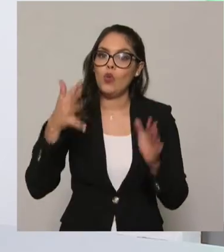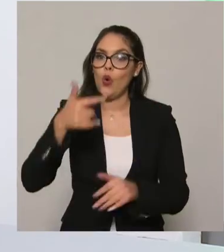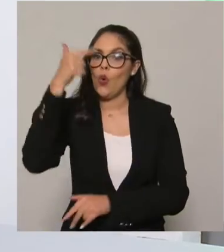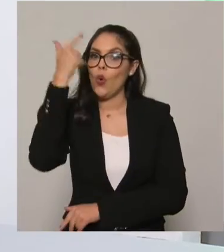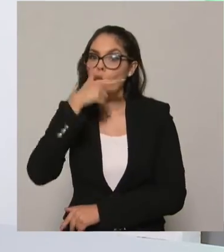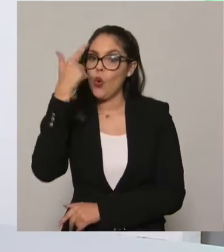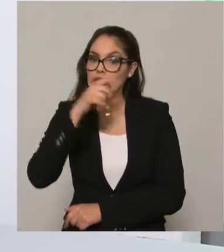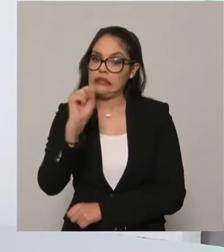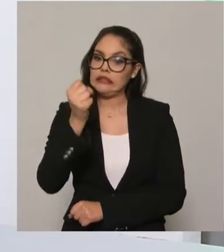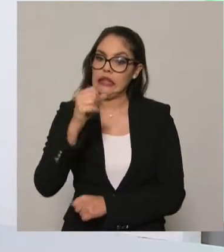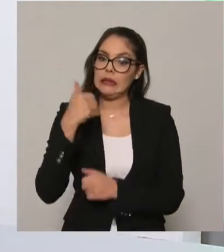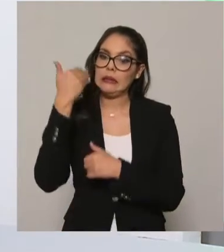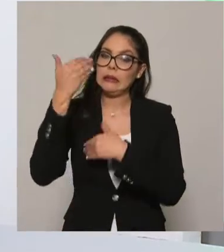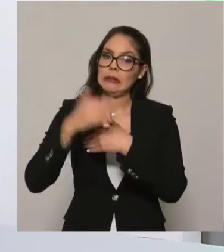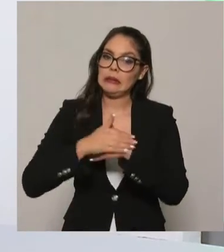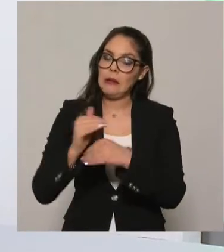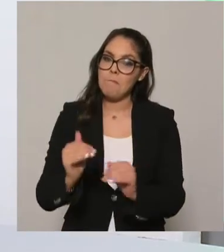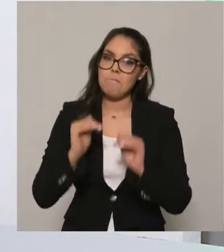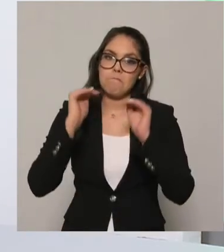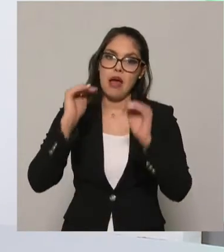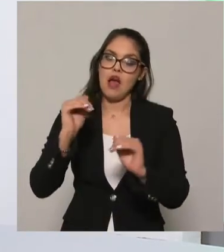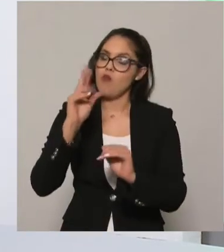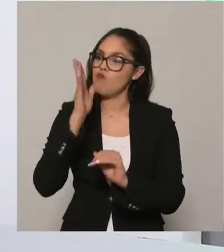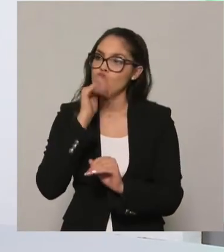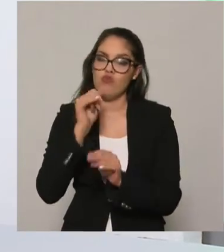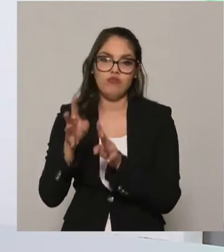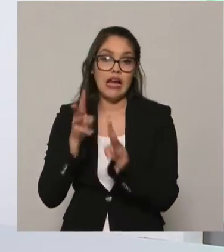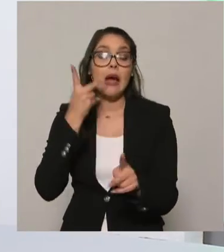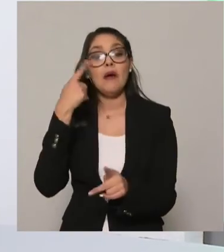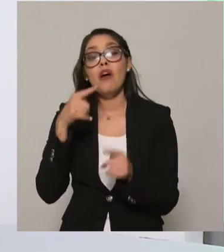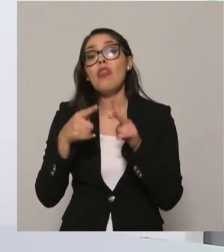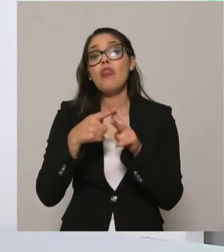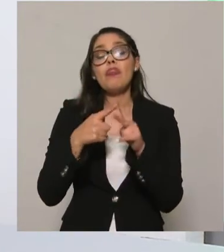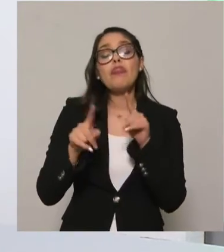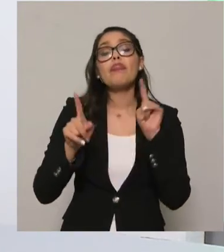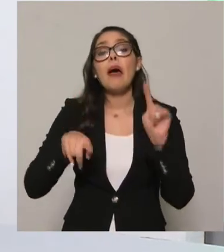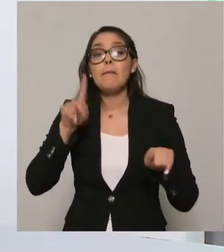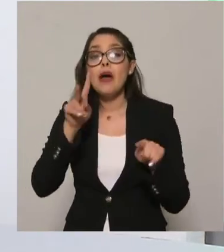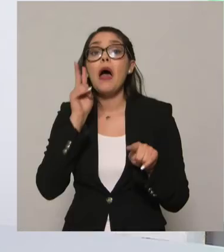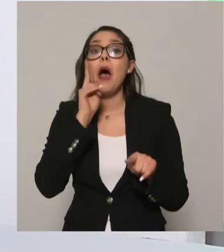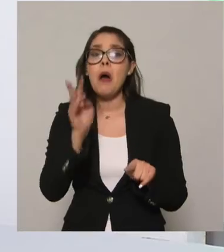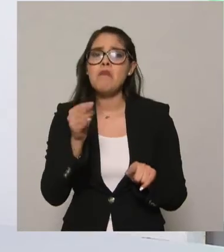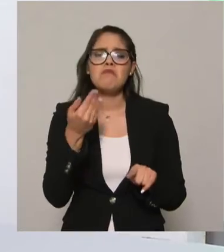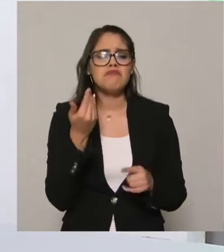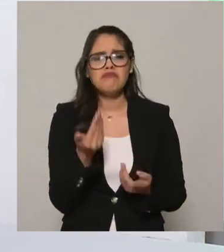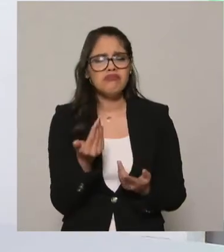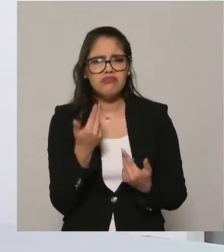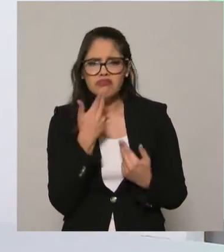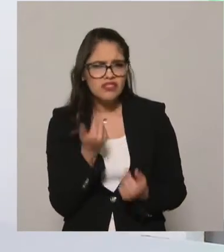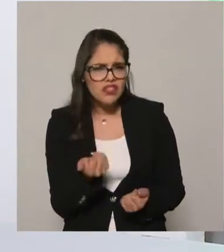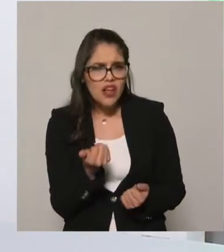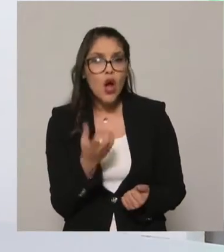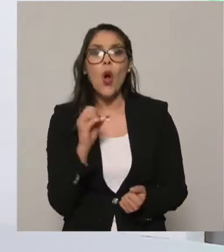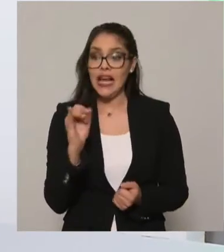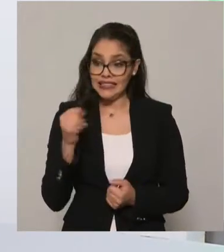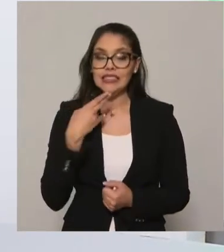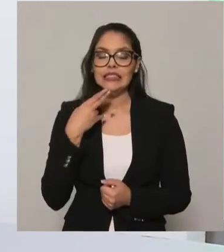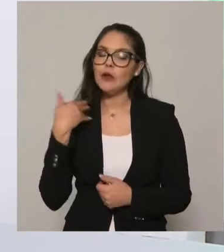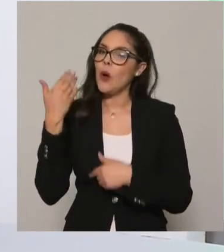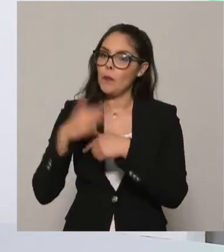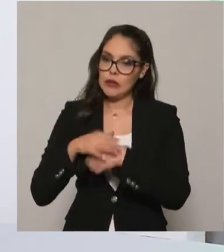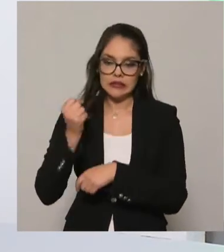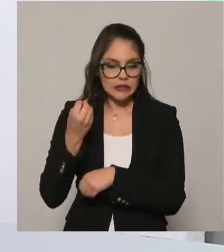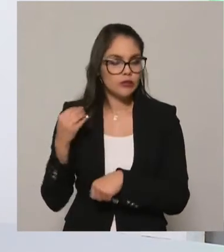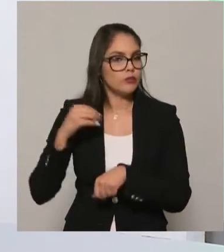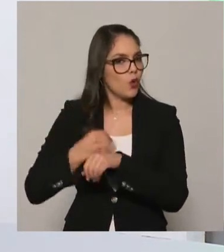de septiembre, pero como te comento, todo dependerá de qué tan efectivas sean esta medida restrictiva para el